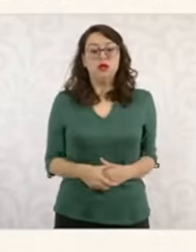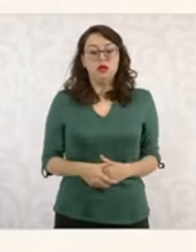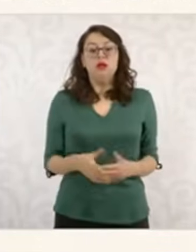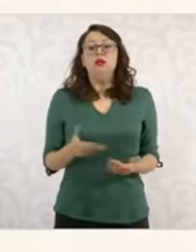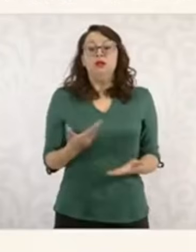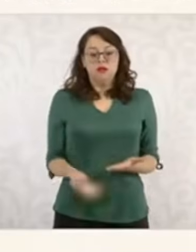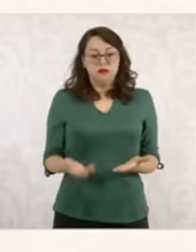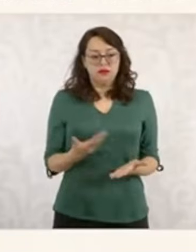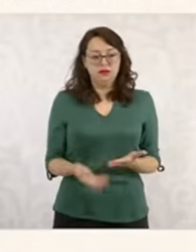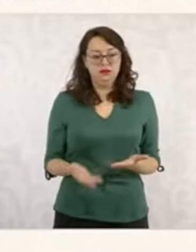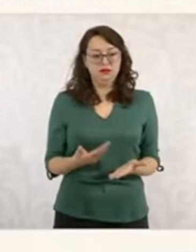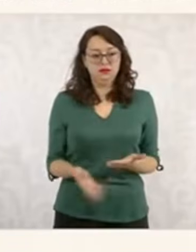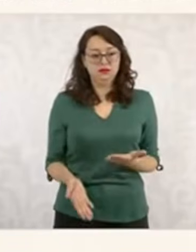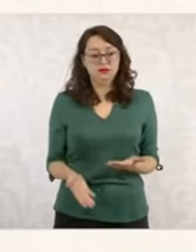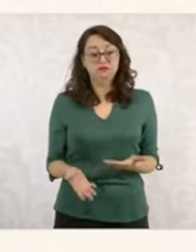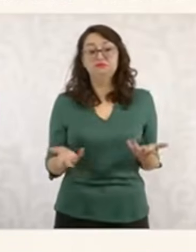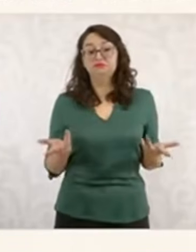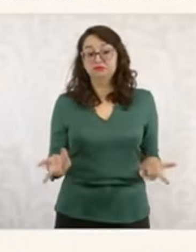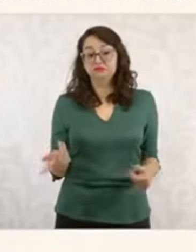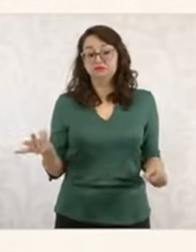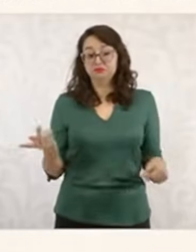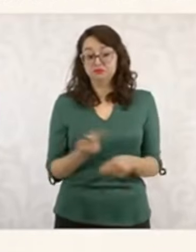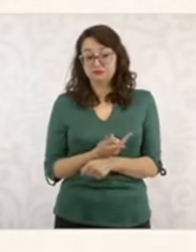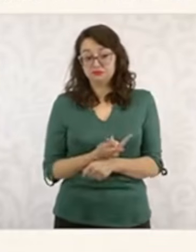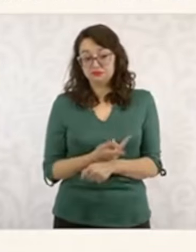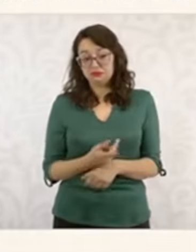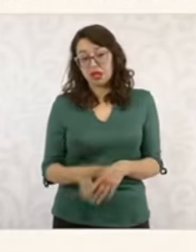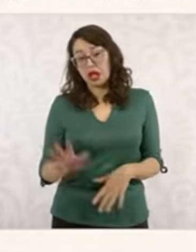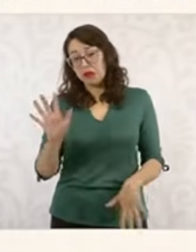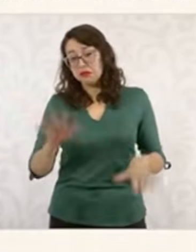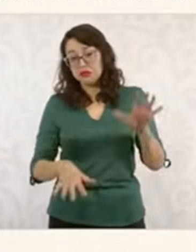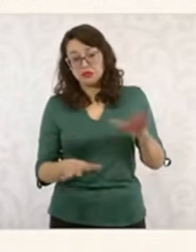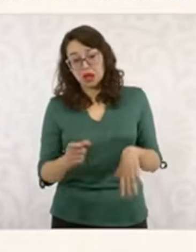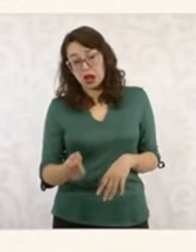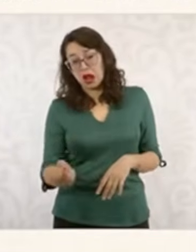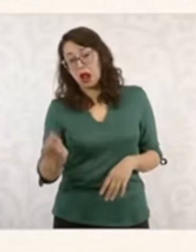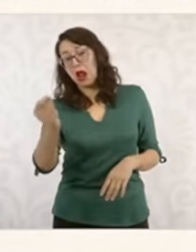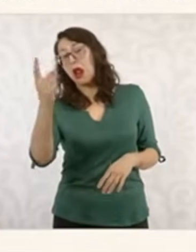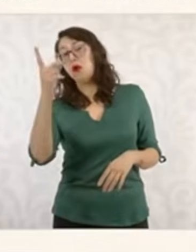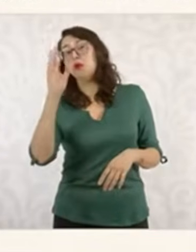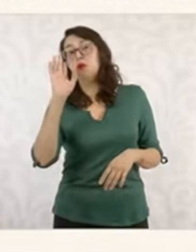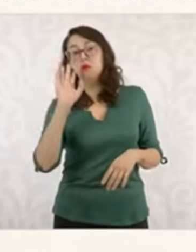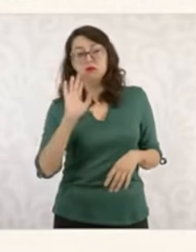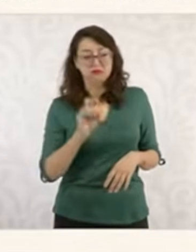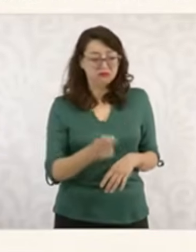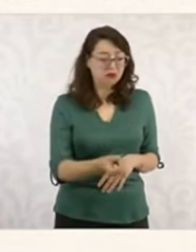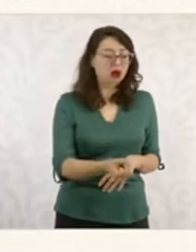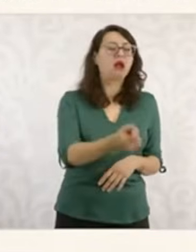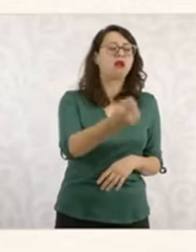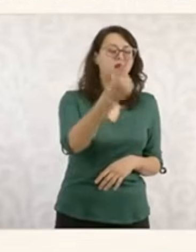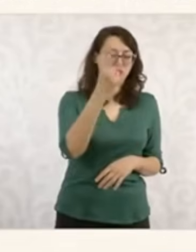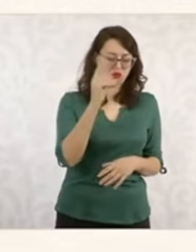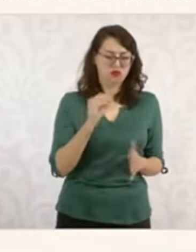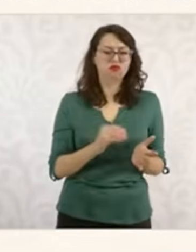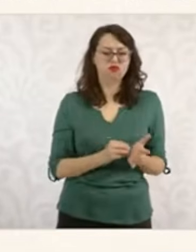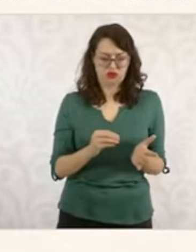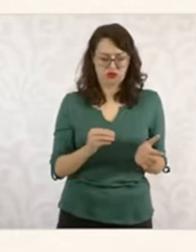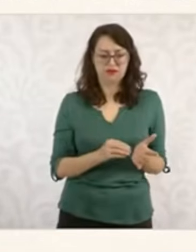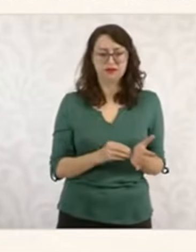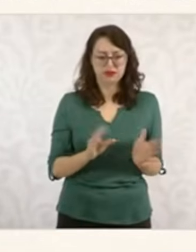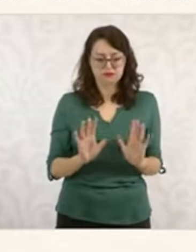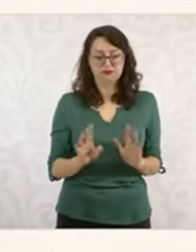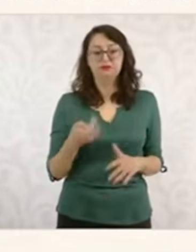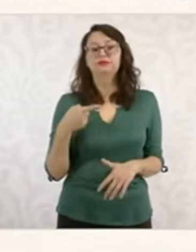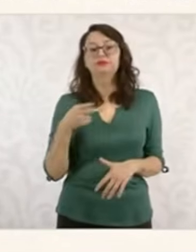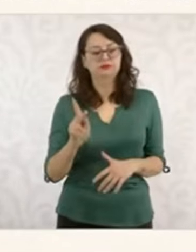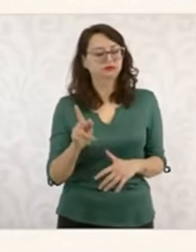actualidad no tenemos más que ocasionalmente un caso que se presenta de sarampión en Chihuahua, pero ya